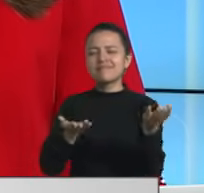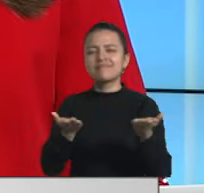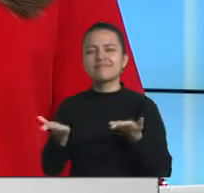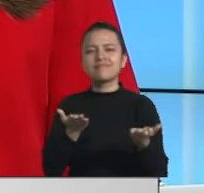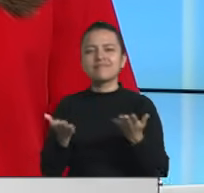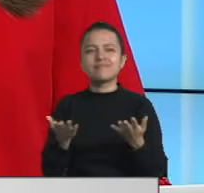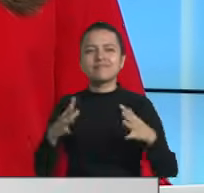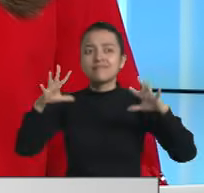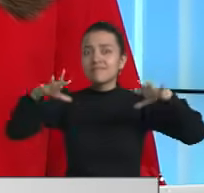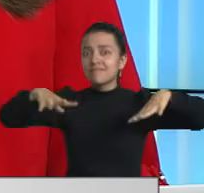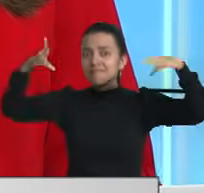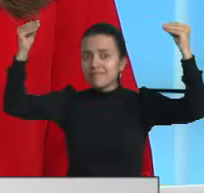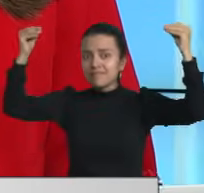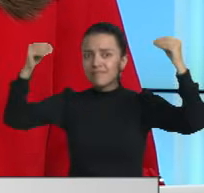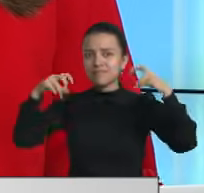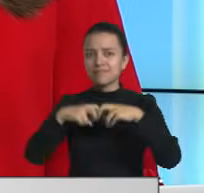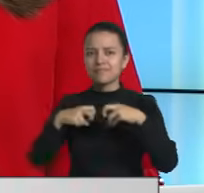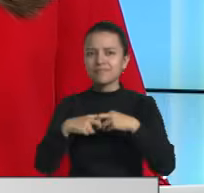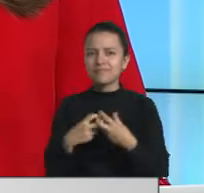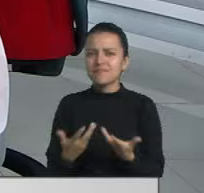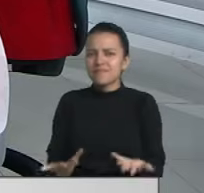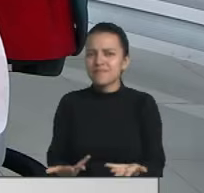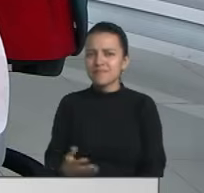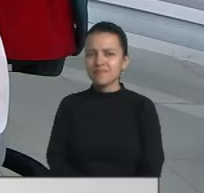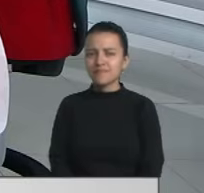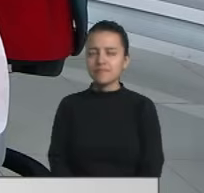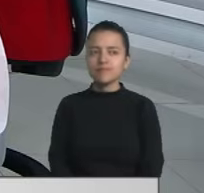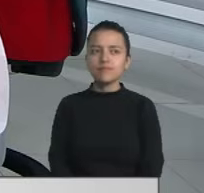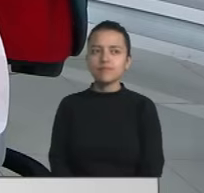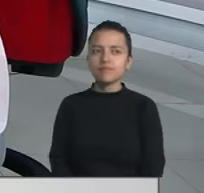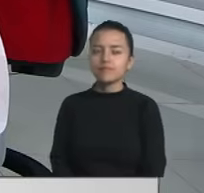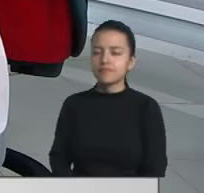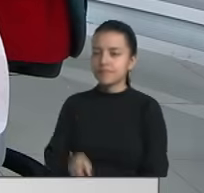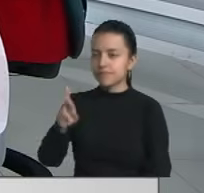país se enfrentaría a una nueva temporada de apagones. Ramiro